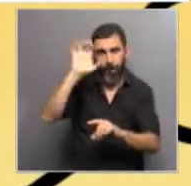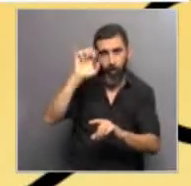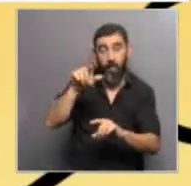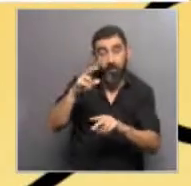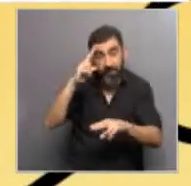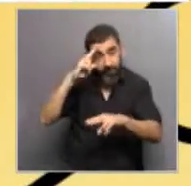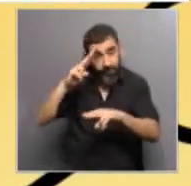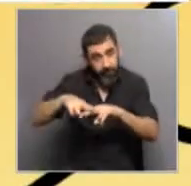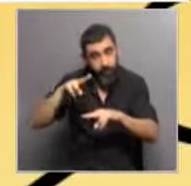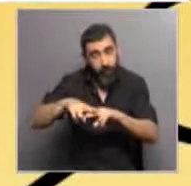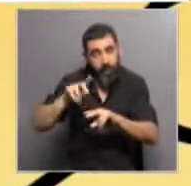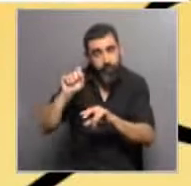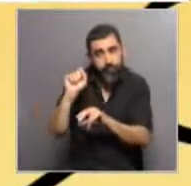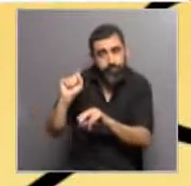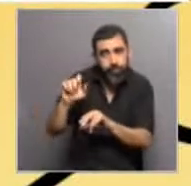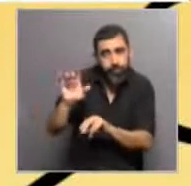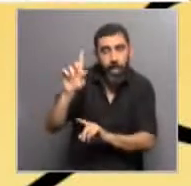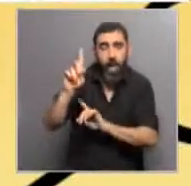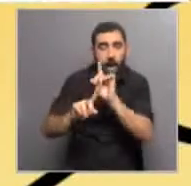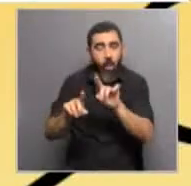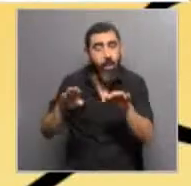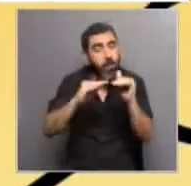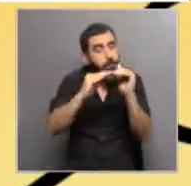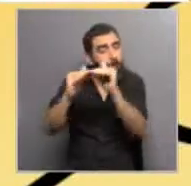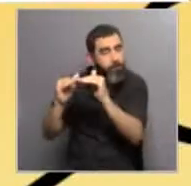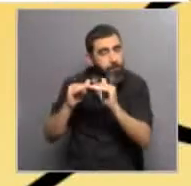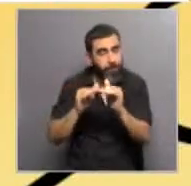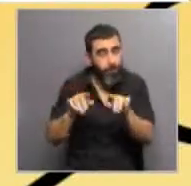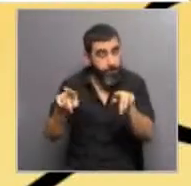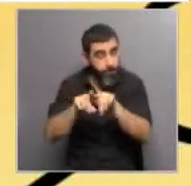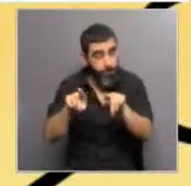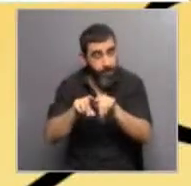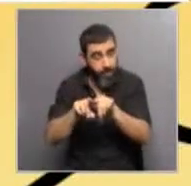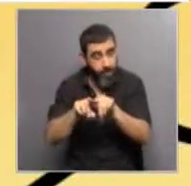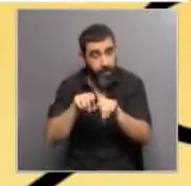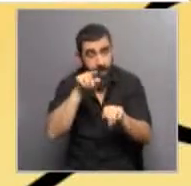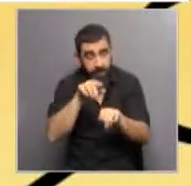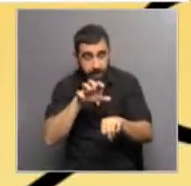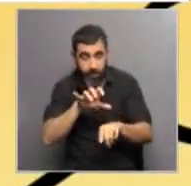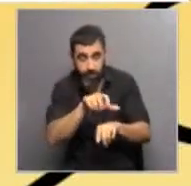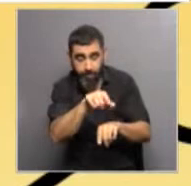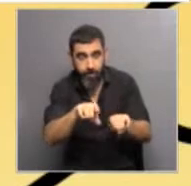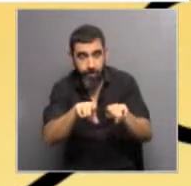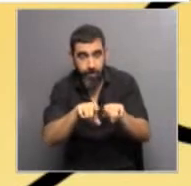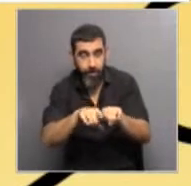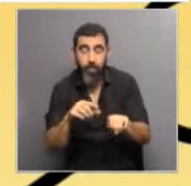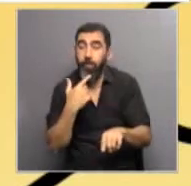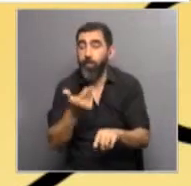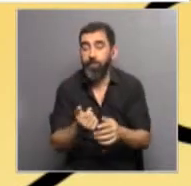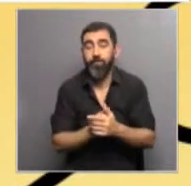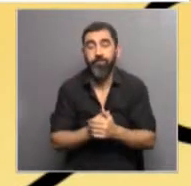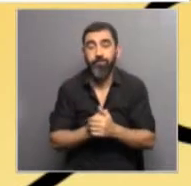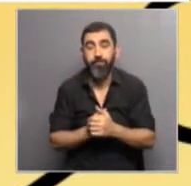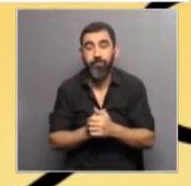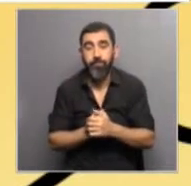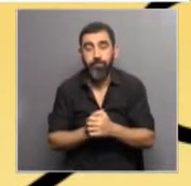de enfermedades tienen algunas características comunes que tienen que ver a esa microbiota. Por ejemplo, el